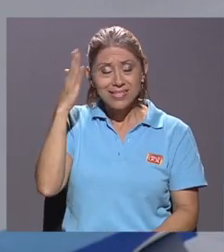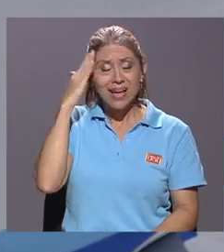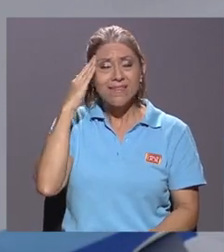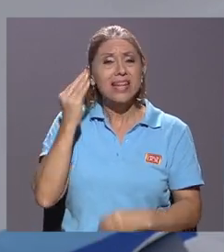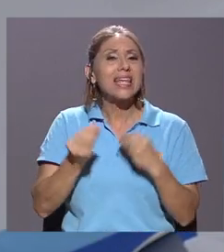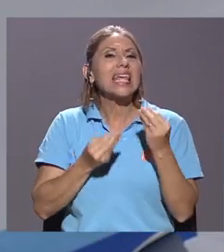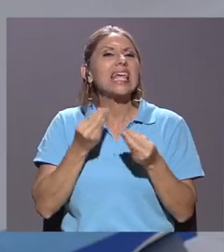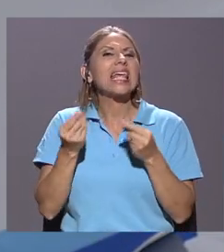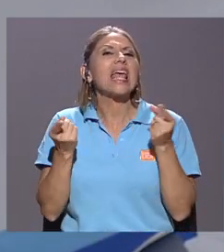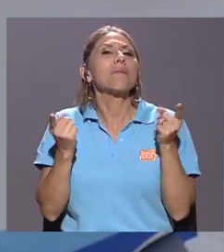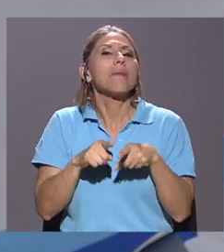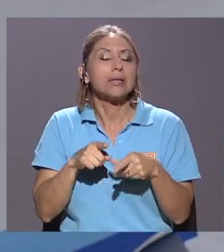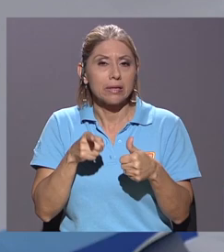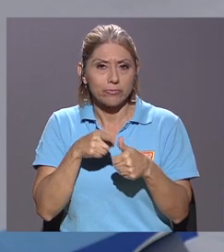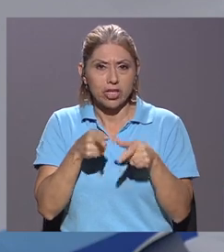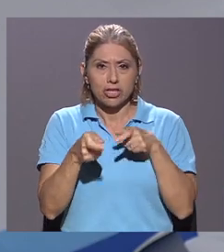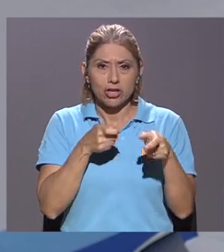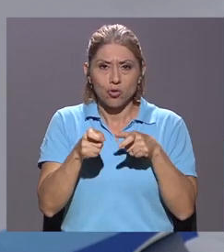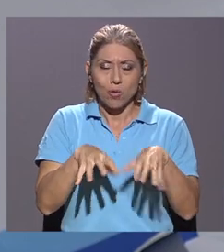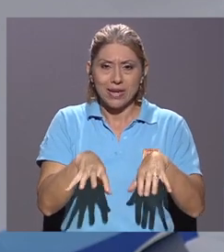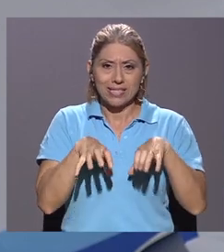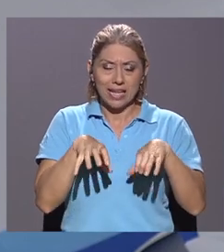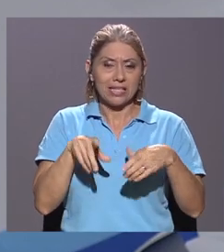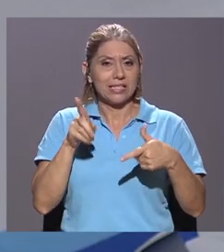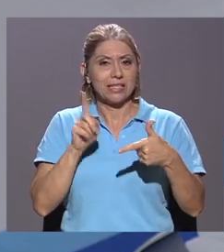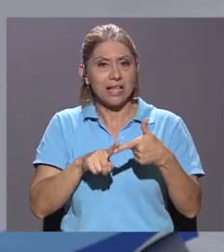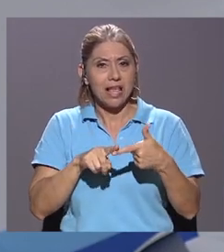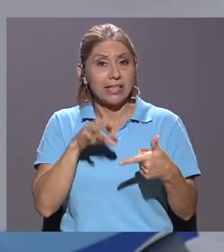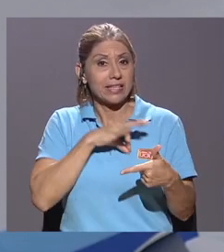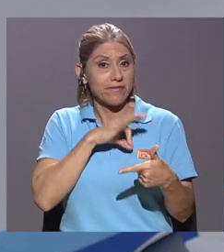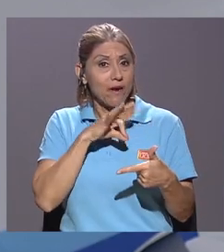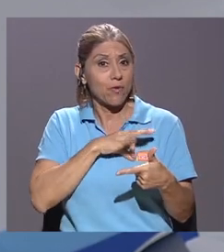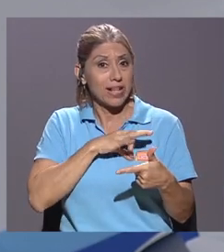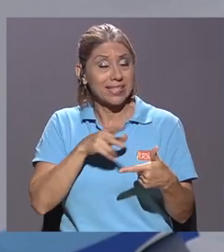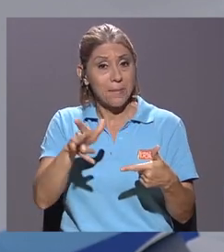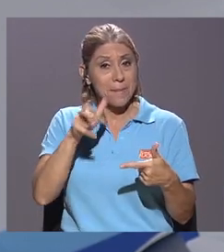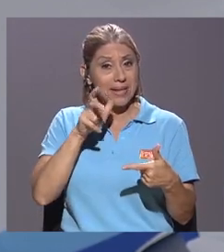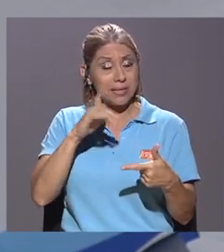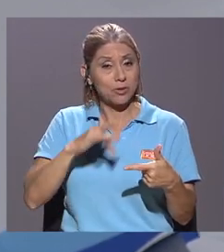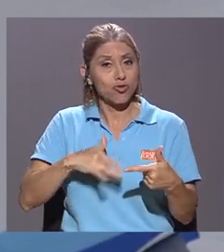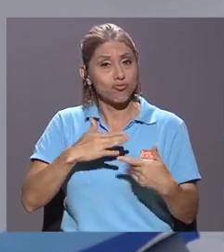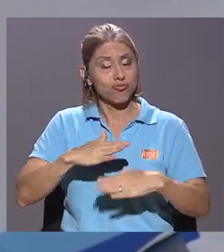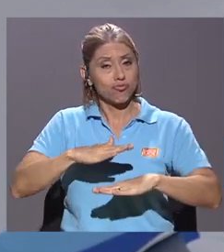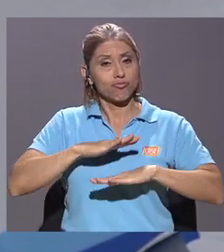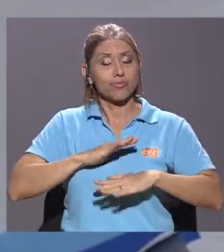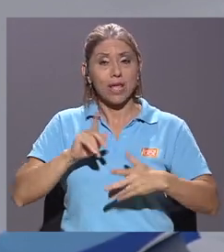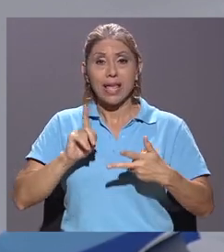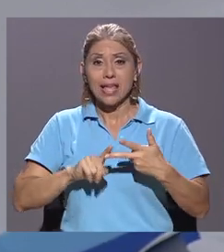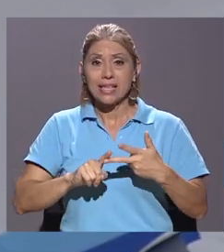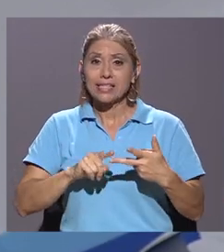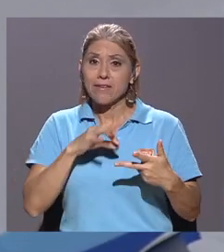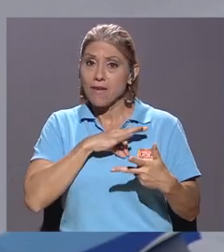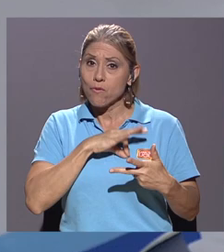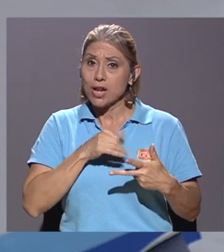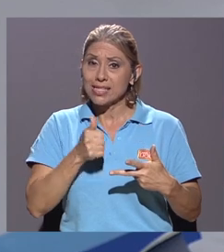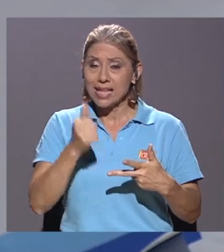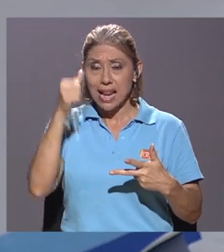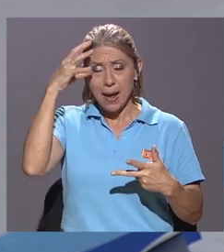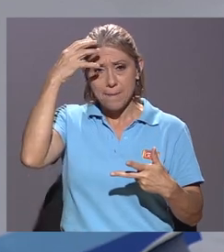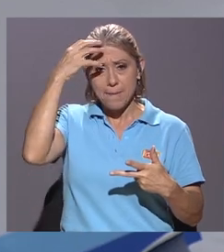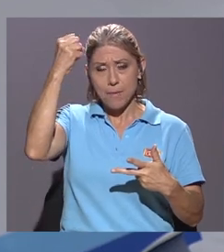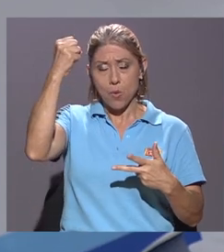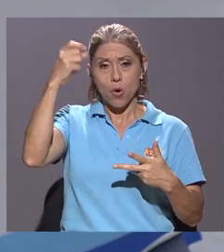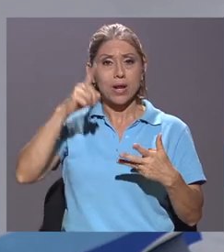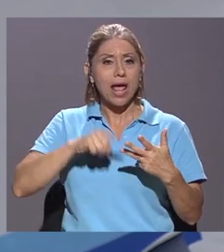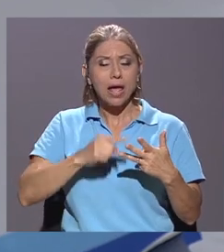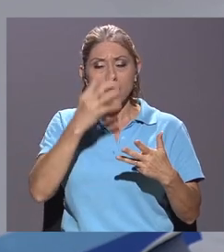que se favorece en la percepción y la sensación de bienestar que se favorece por ejemplo la memoria que se regula el sueño